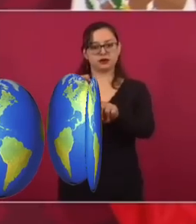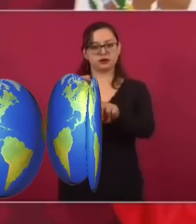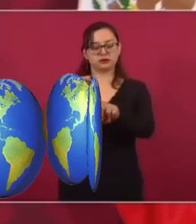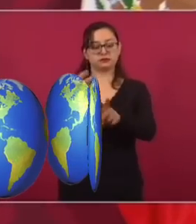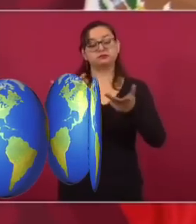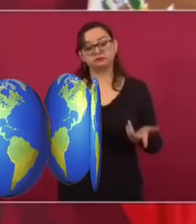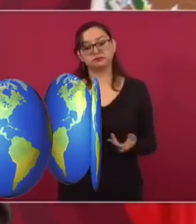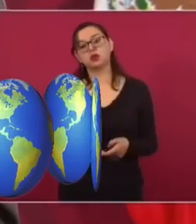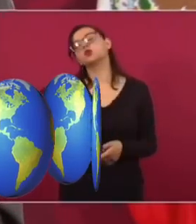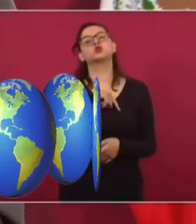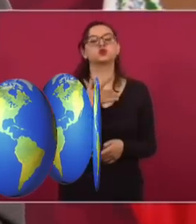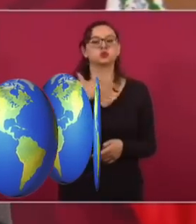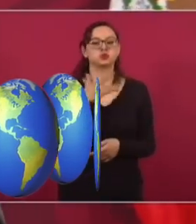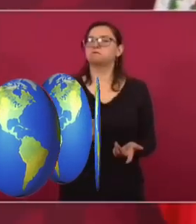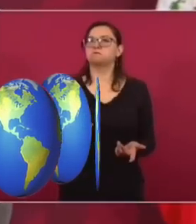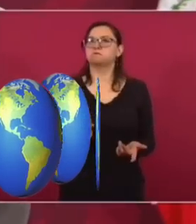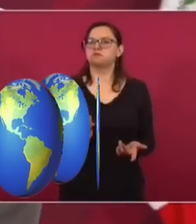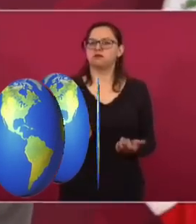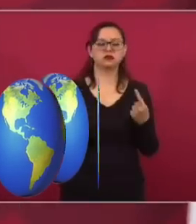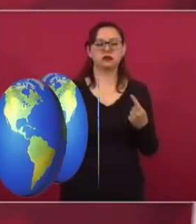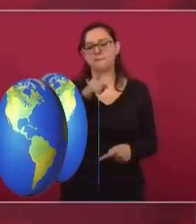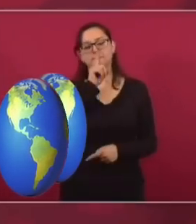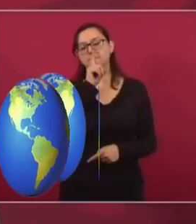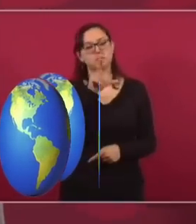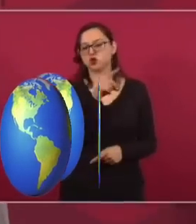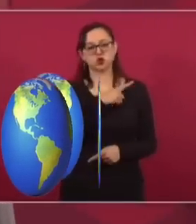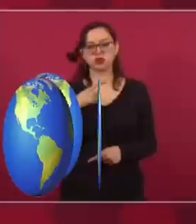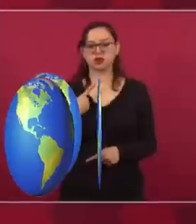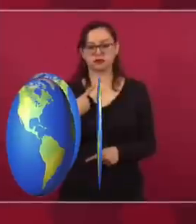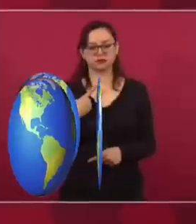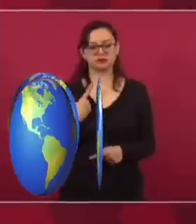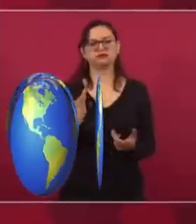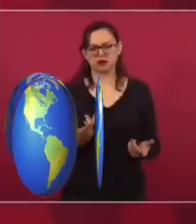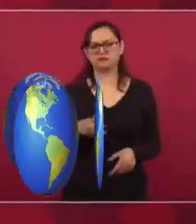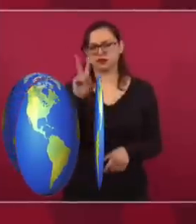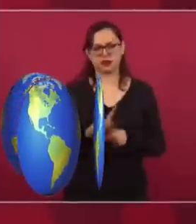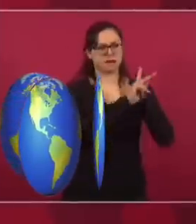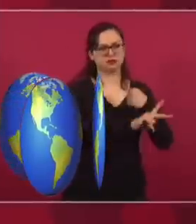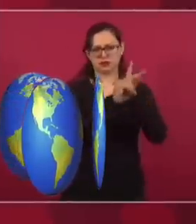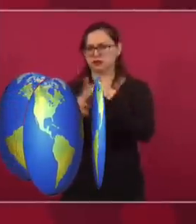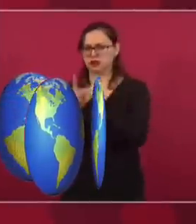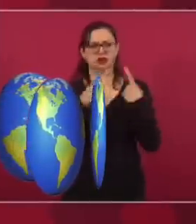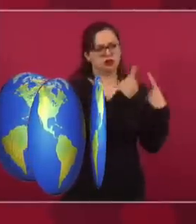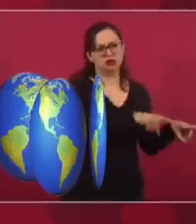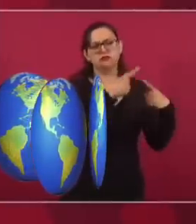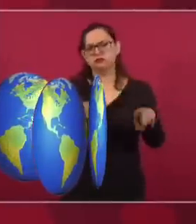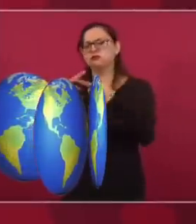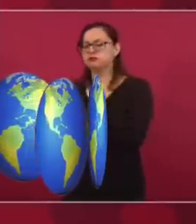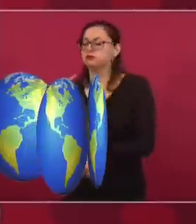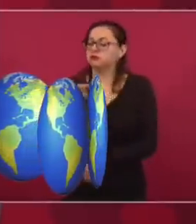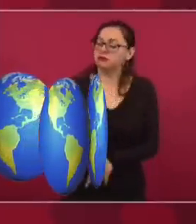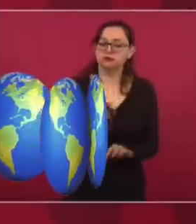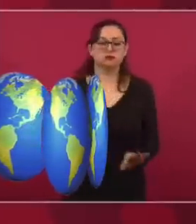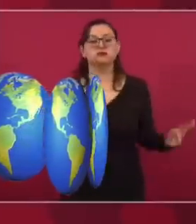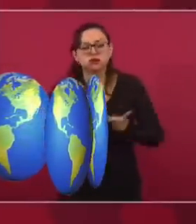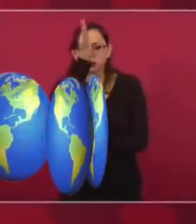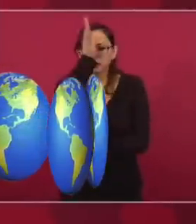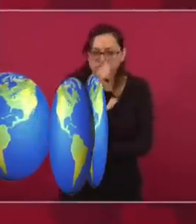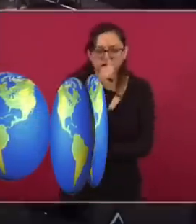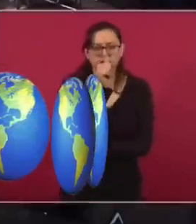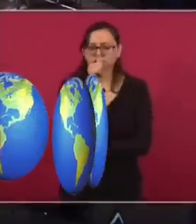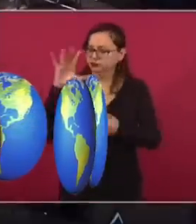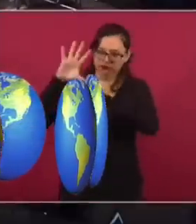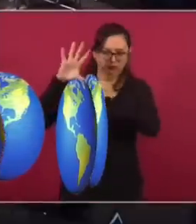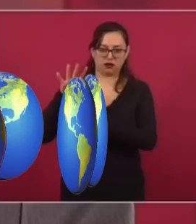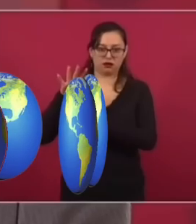sentimos que no debe de haber confrontación, que aún con las diferencias tenemos que dialogar y hermanarnos,